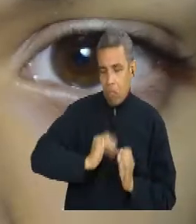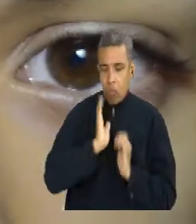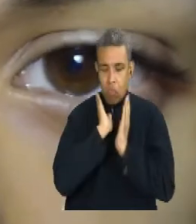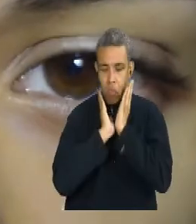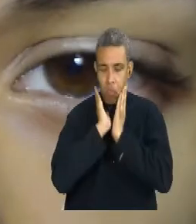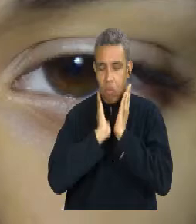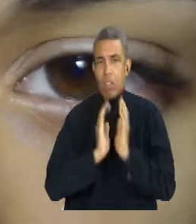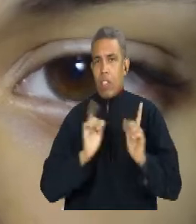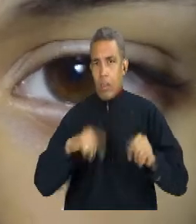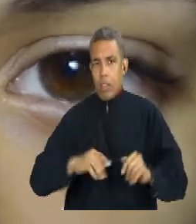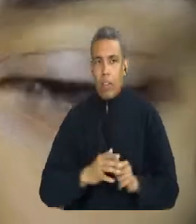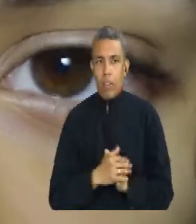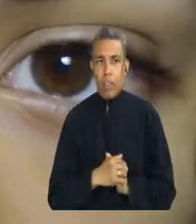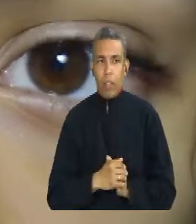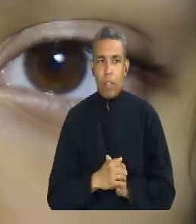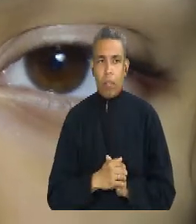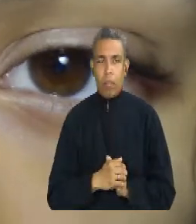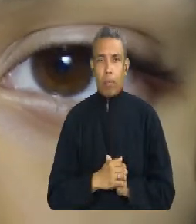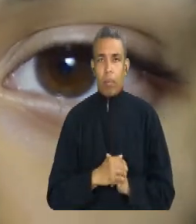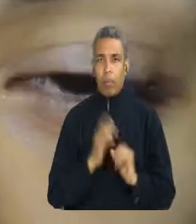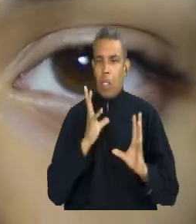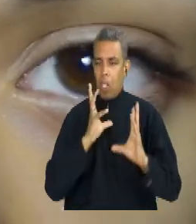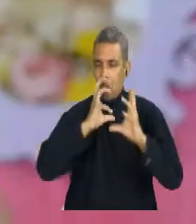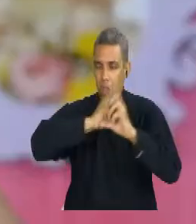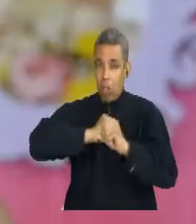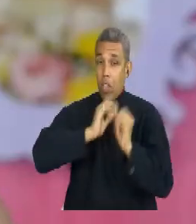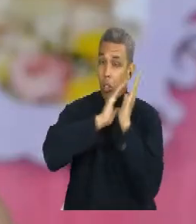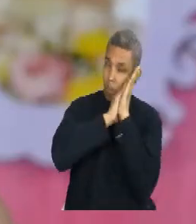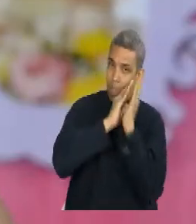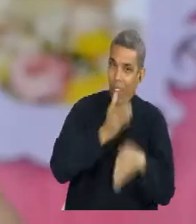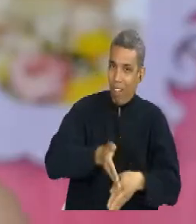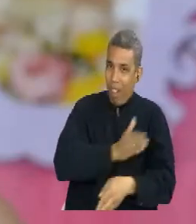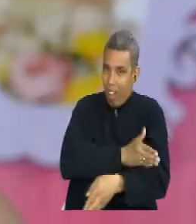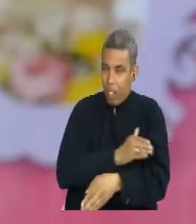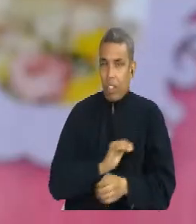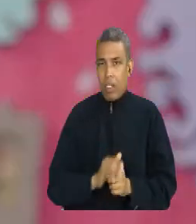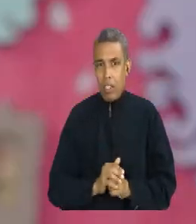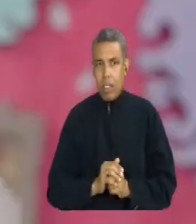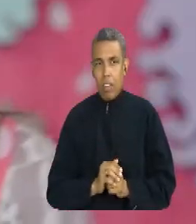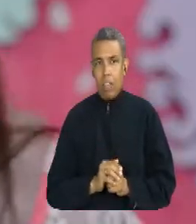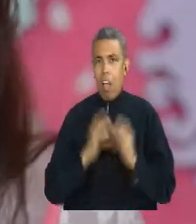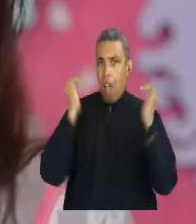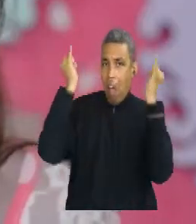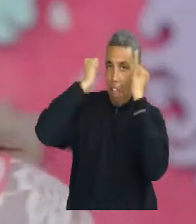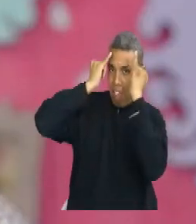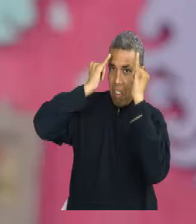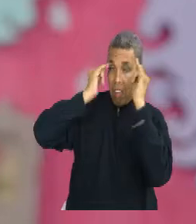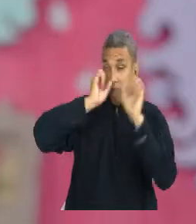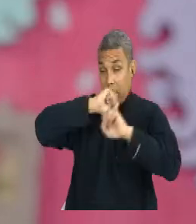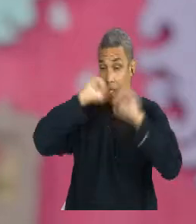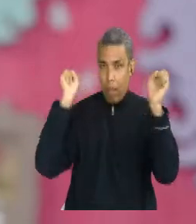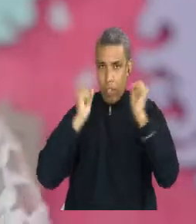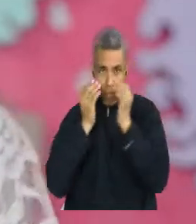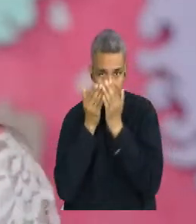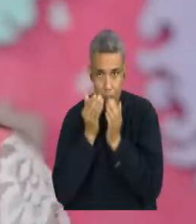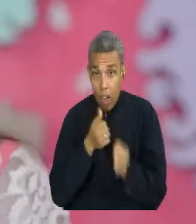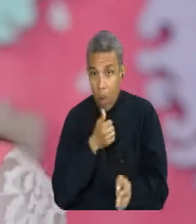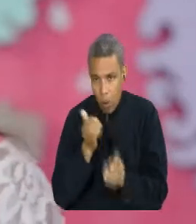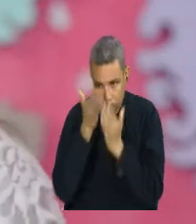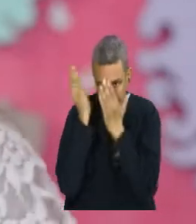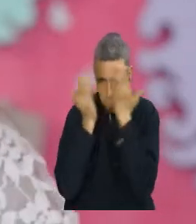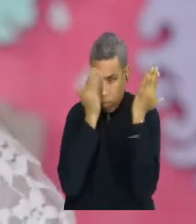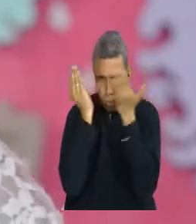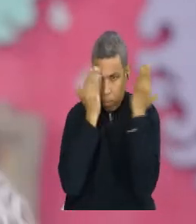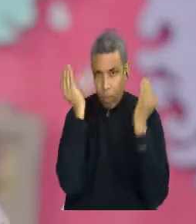Esta poción mágica la aplicas en la noche antes de dormir y pues te acuestas a dormir con ella. Ahora les tengo otra combinación